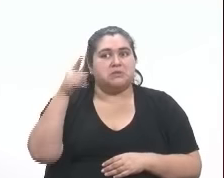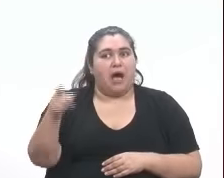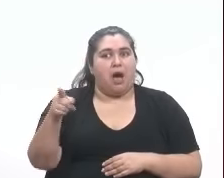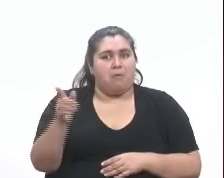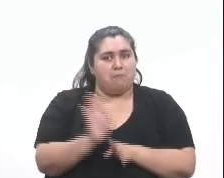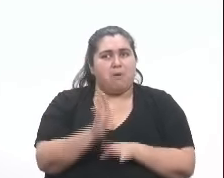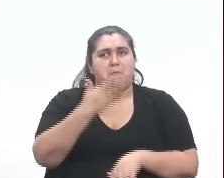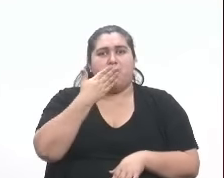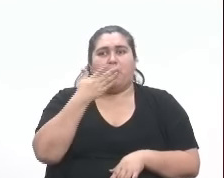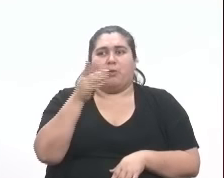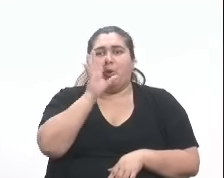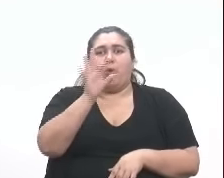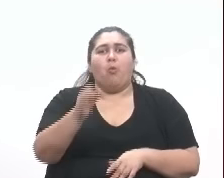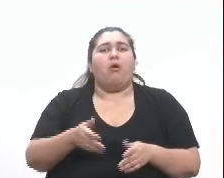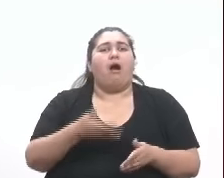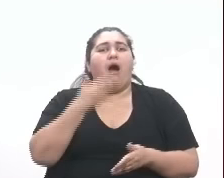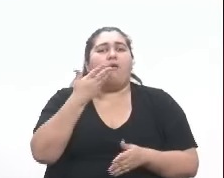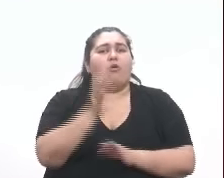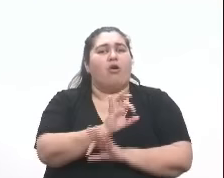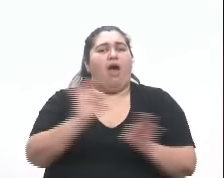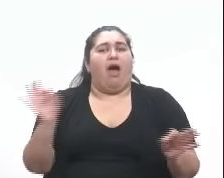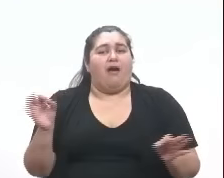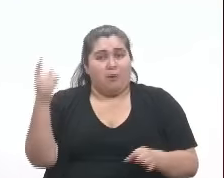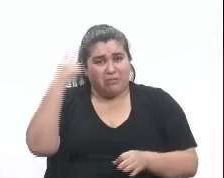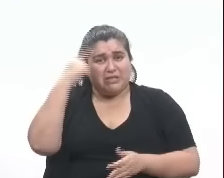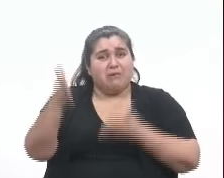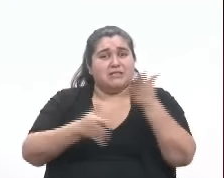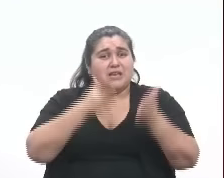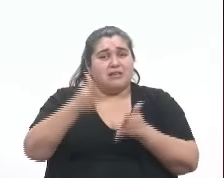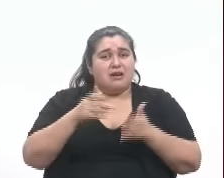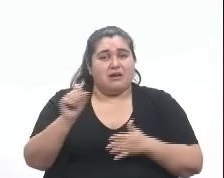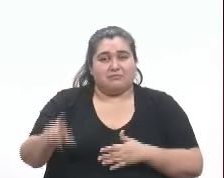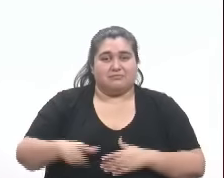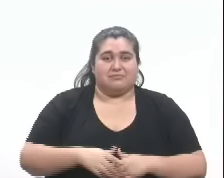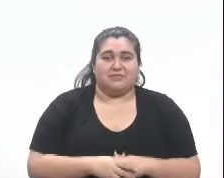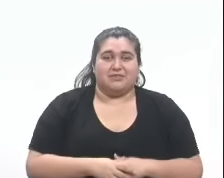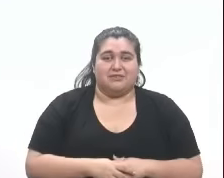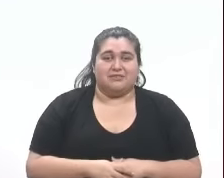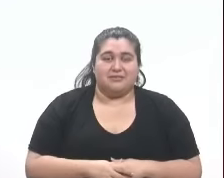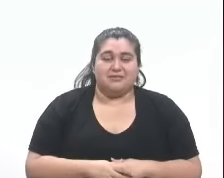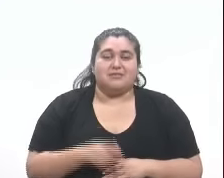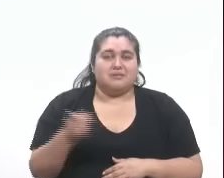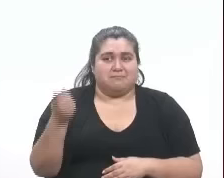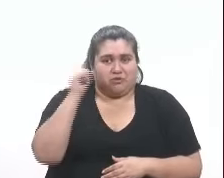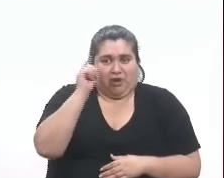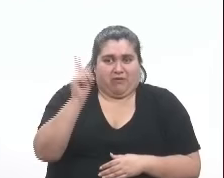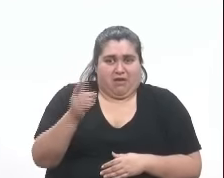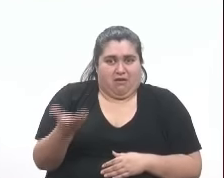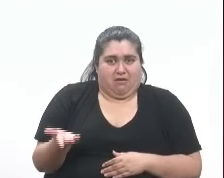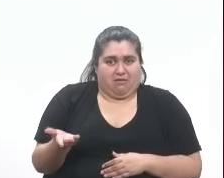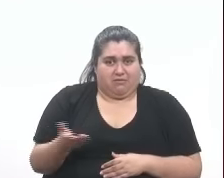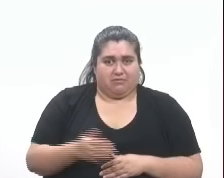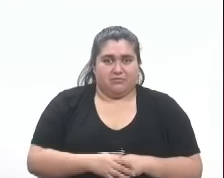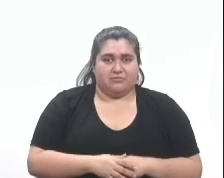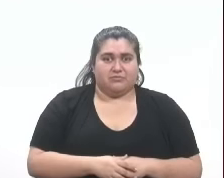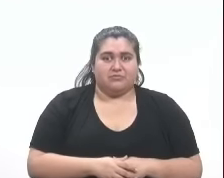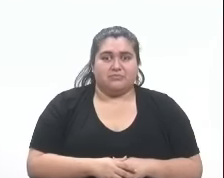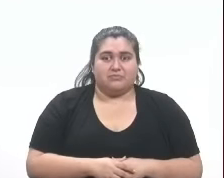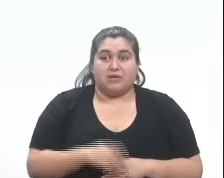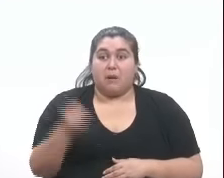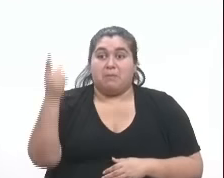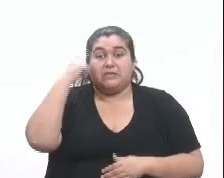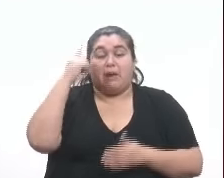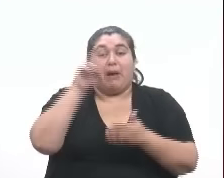palabra, que hablaba por seña. Nos enteramos que hablaba cuando vino acá. Que leía. Que